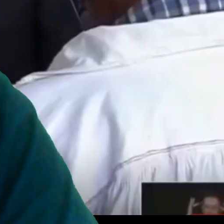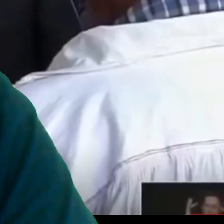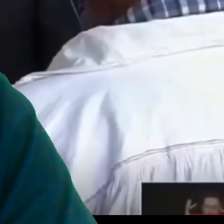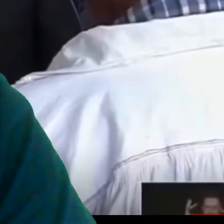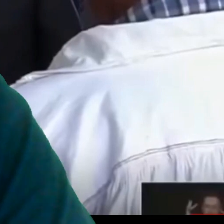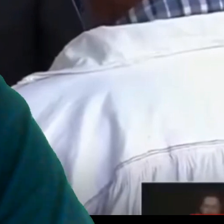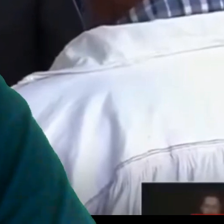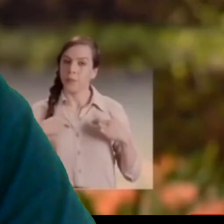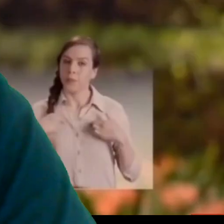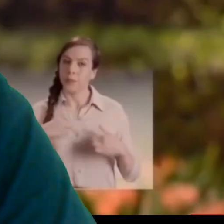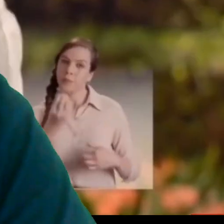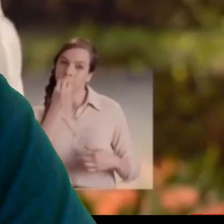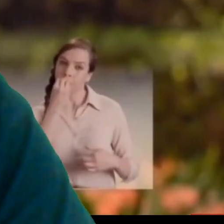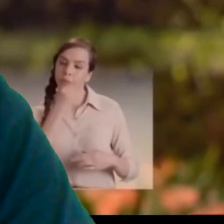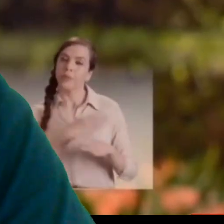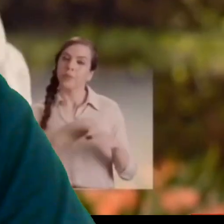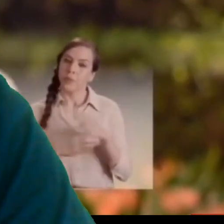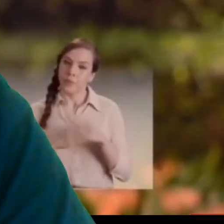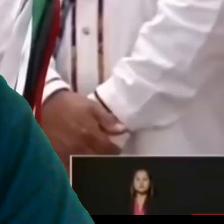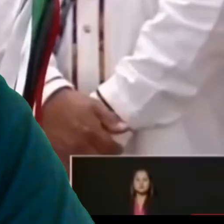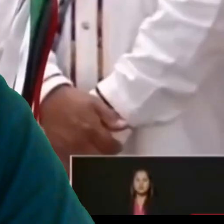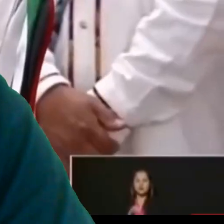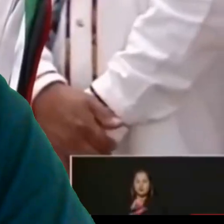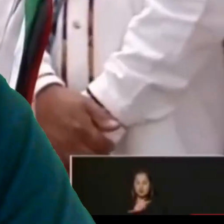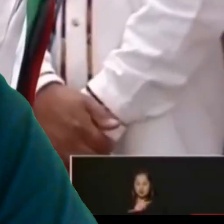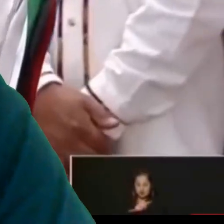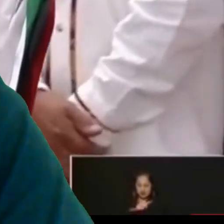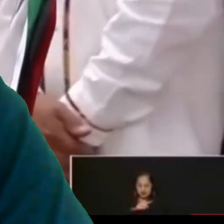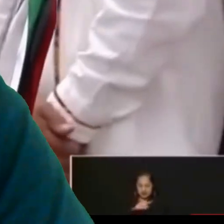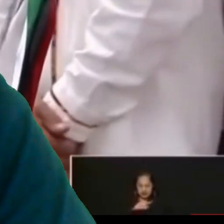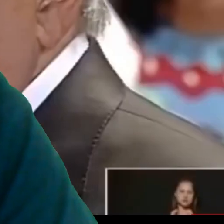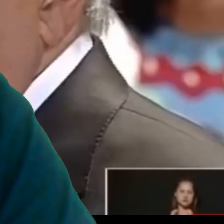pues que se quedaron hasta este punto